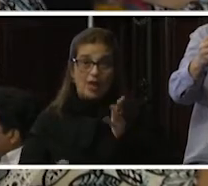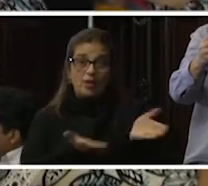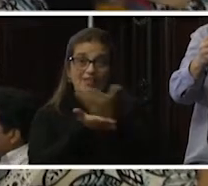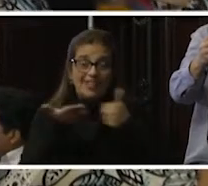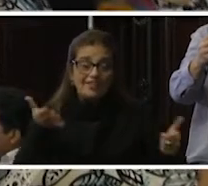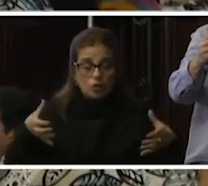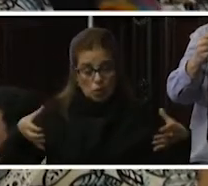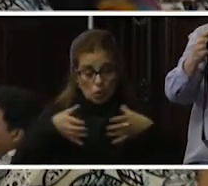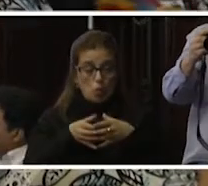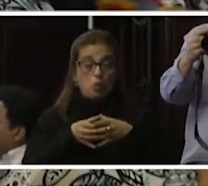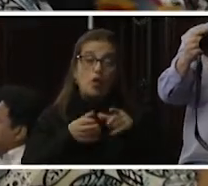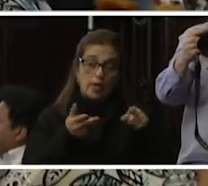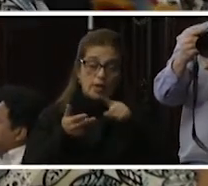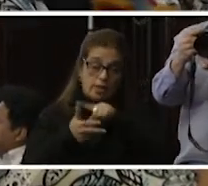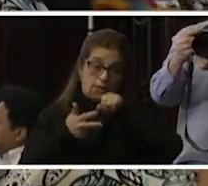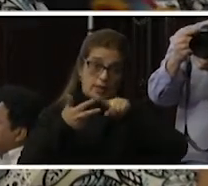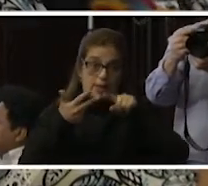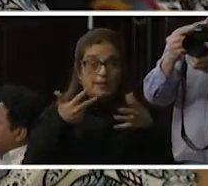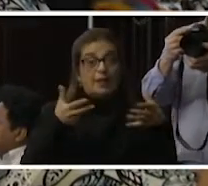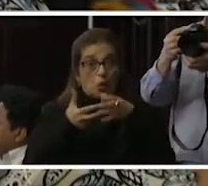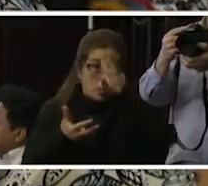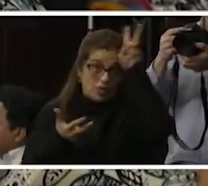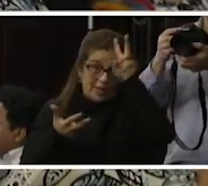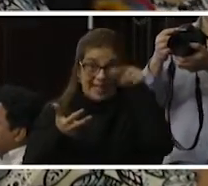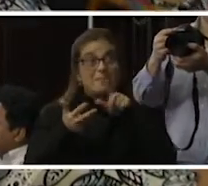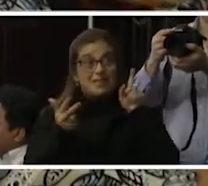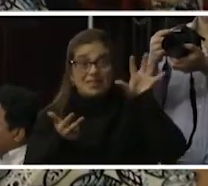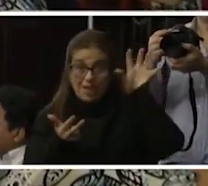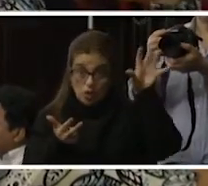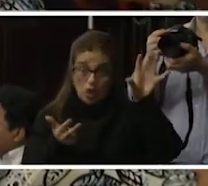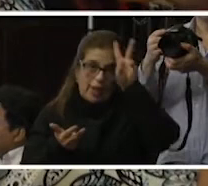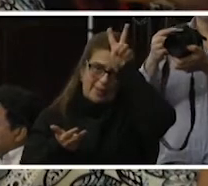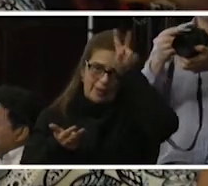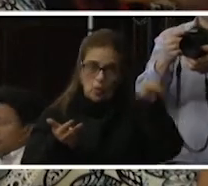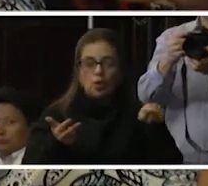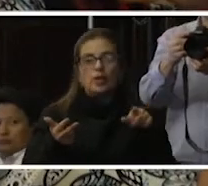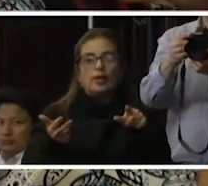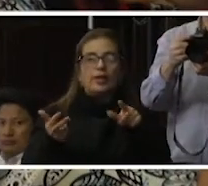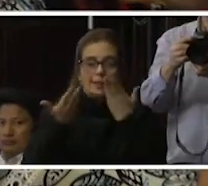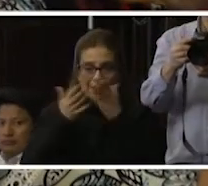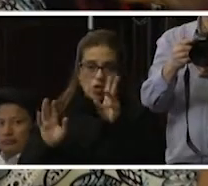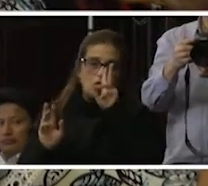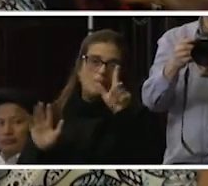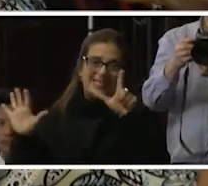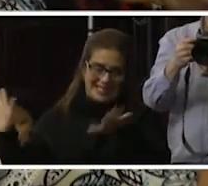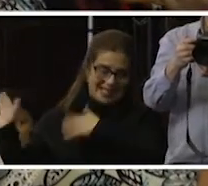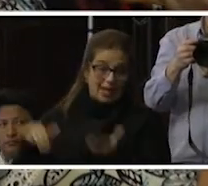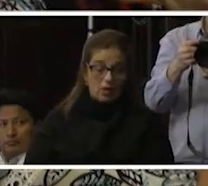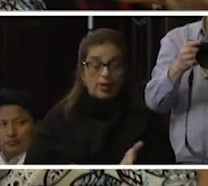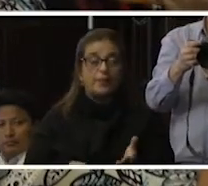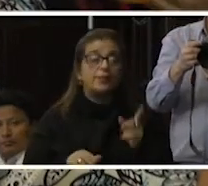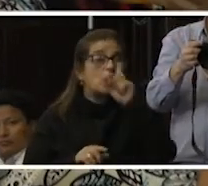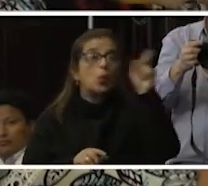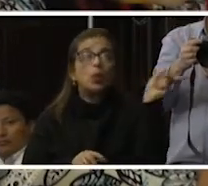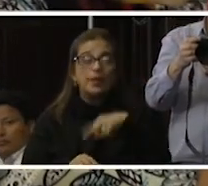pueblos mashcopiro, Yora y Amahuaca en Madre de Dios, vigente desde el año 2007. Priorice el